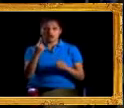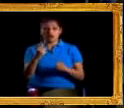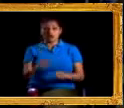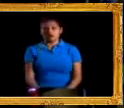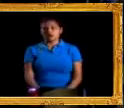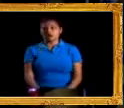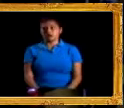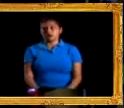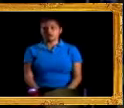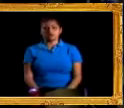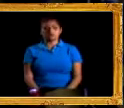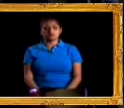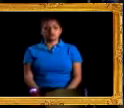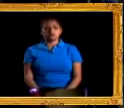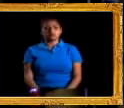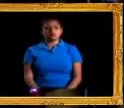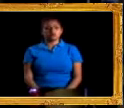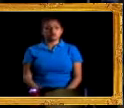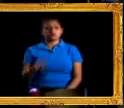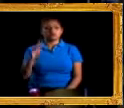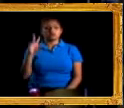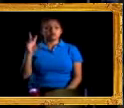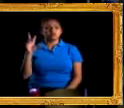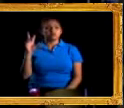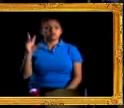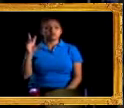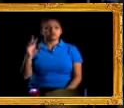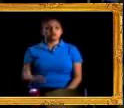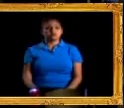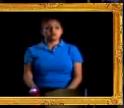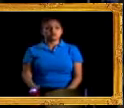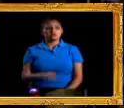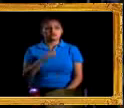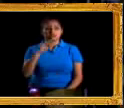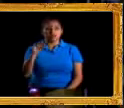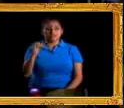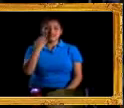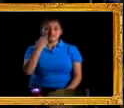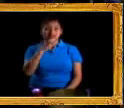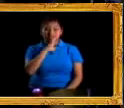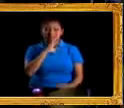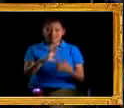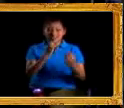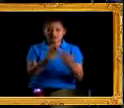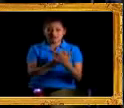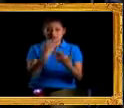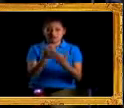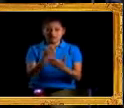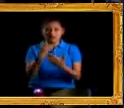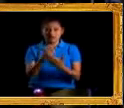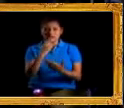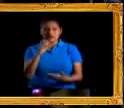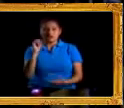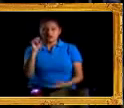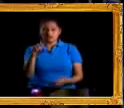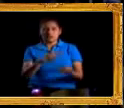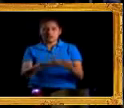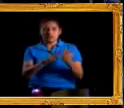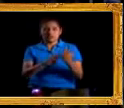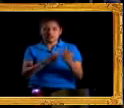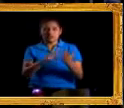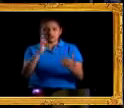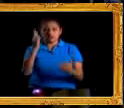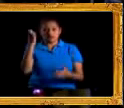cognitiva, y es que el mundo no logra entender que la enfermedad de la economía, hermano, eso quiere decir la